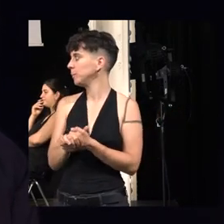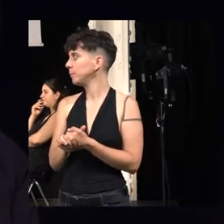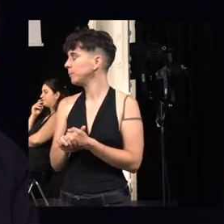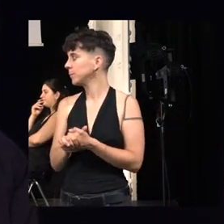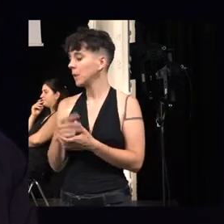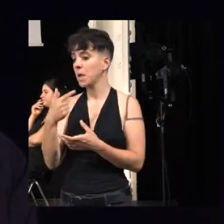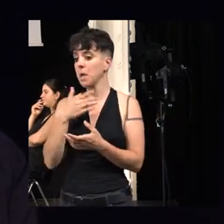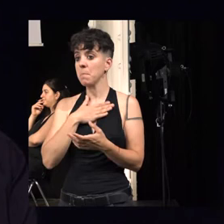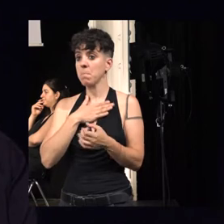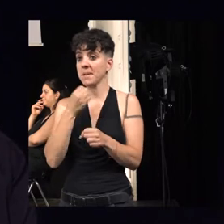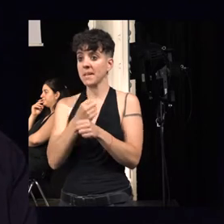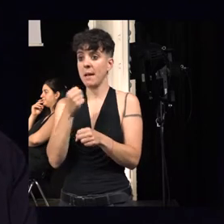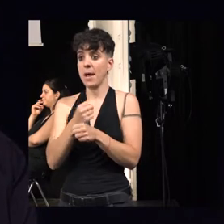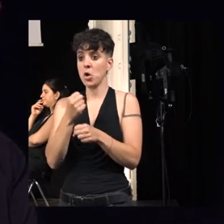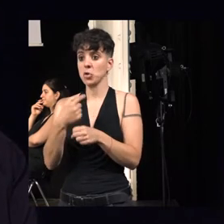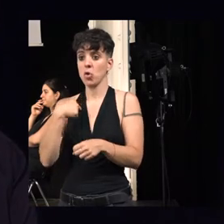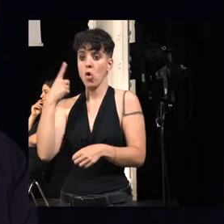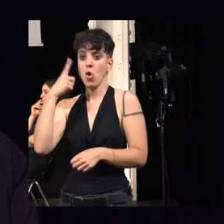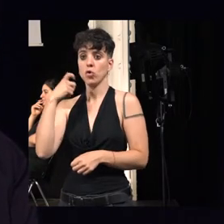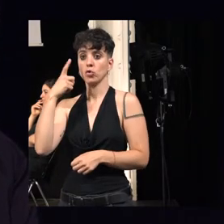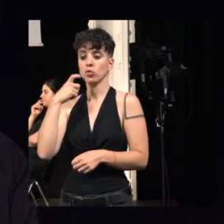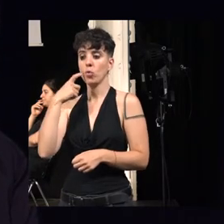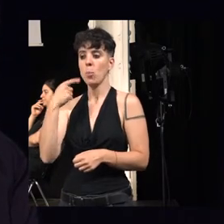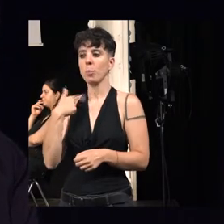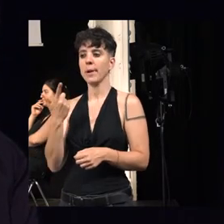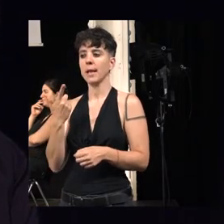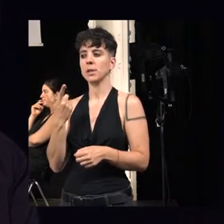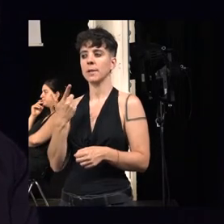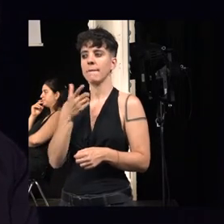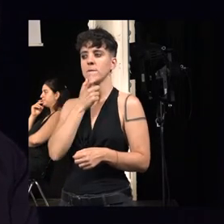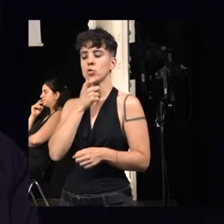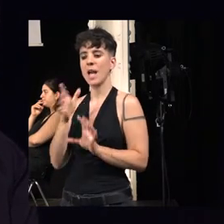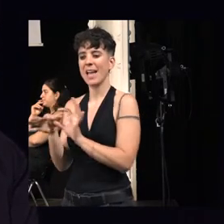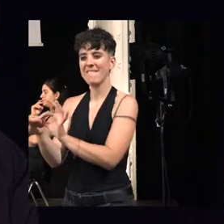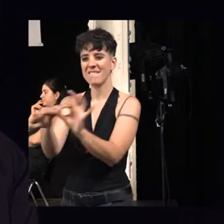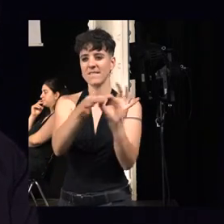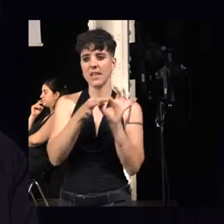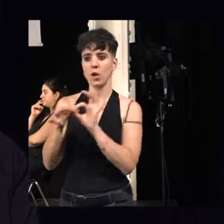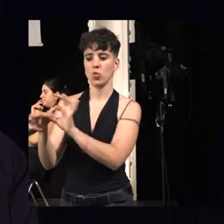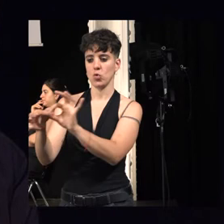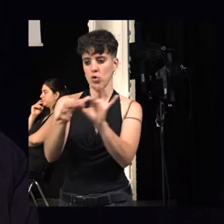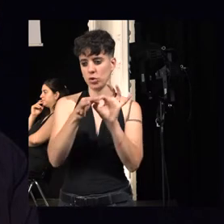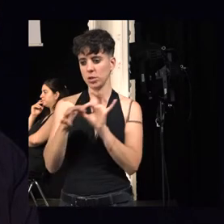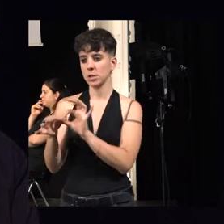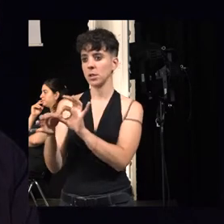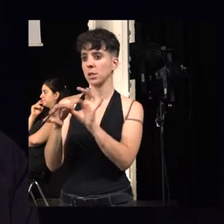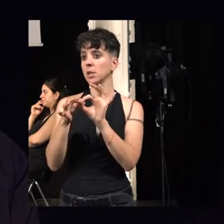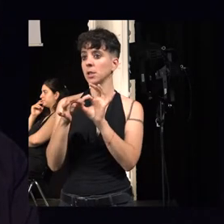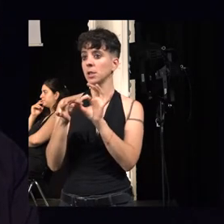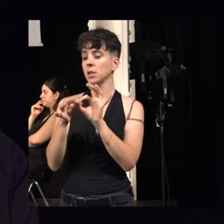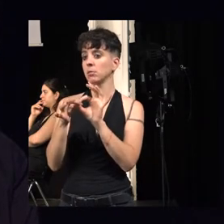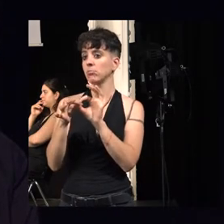mis trabajos suelo ser muy de generar vínculos. Y en algún momento de mi